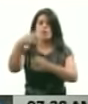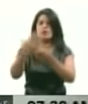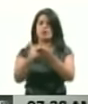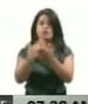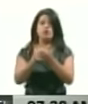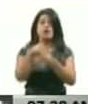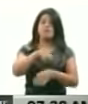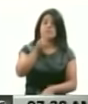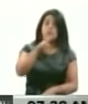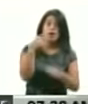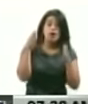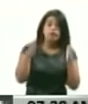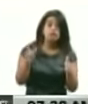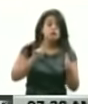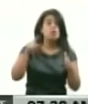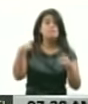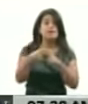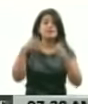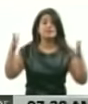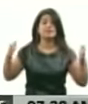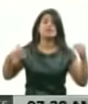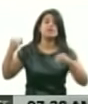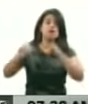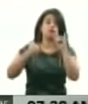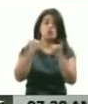solamente nacional, sino a nivel